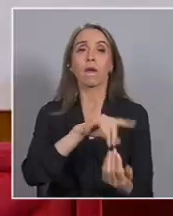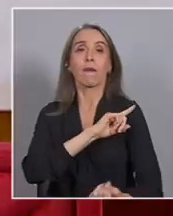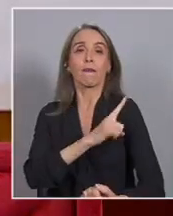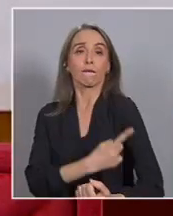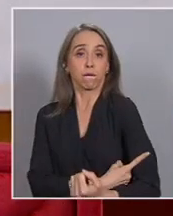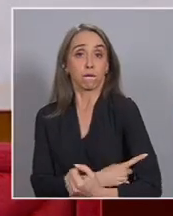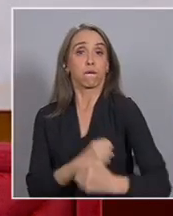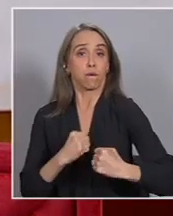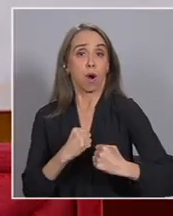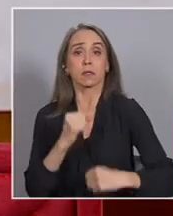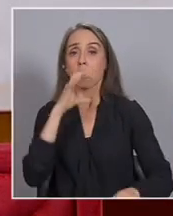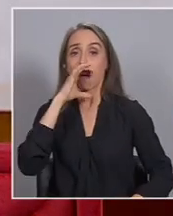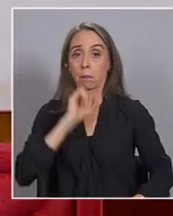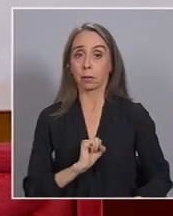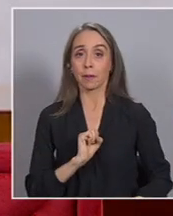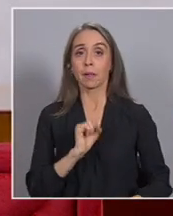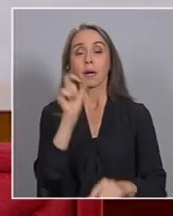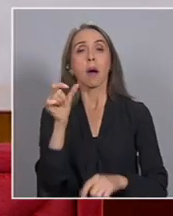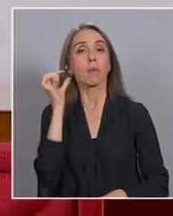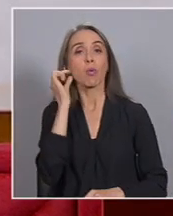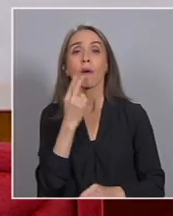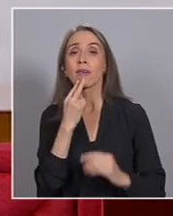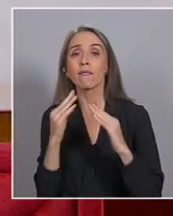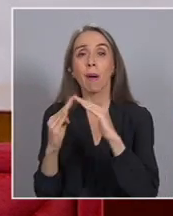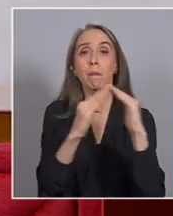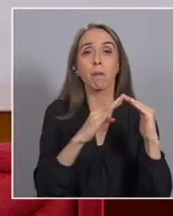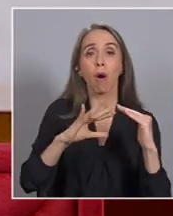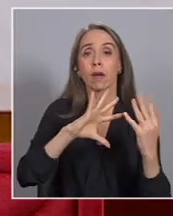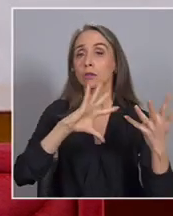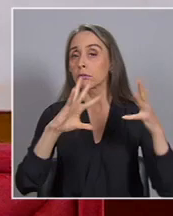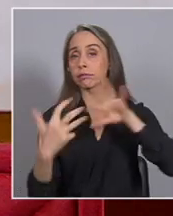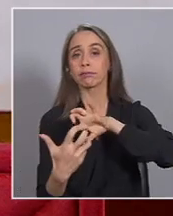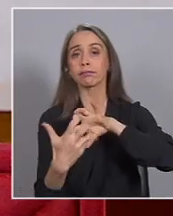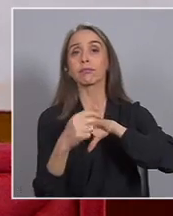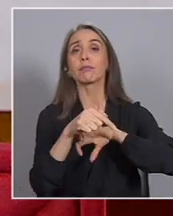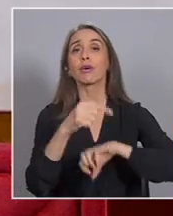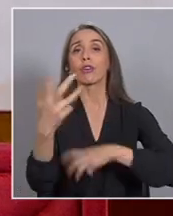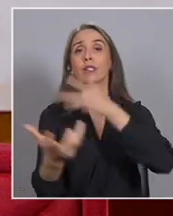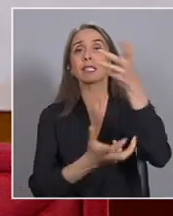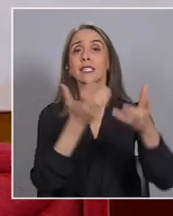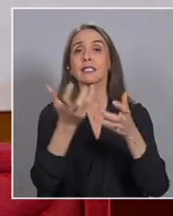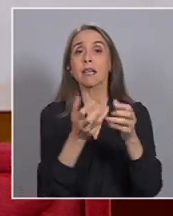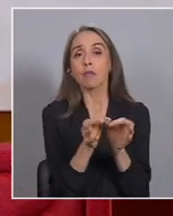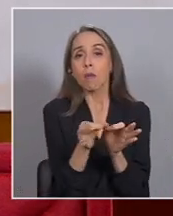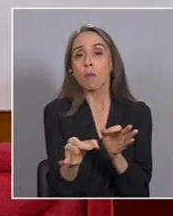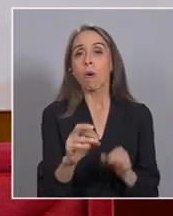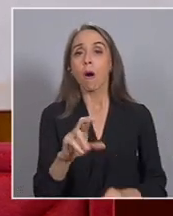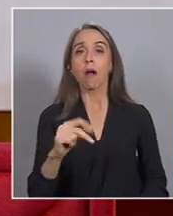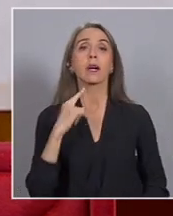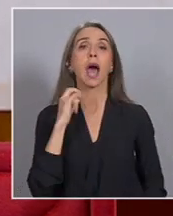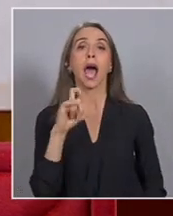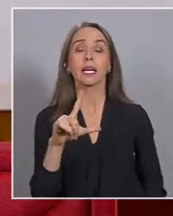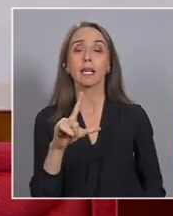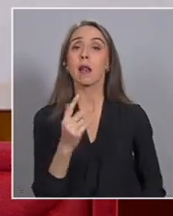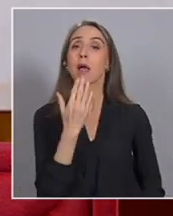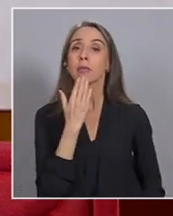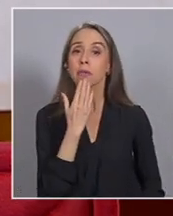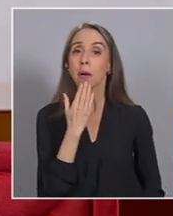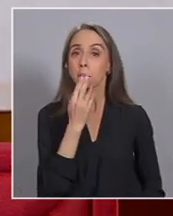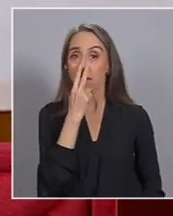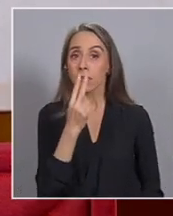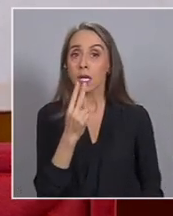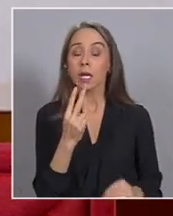y resistencia de una pobladora damnificada por los incendios de Ranquil y también la